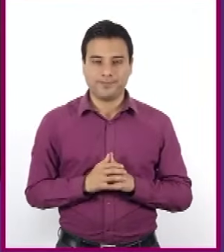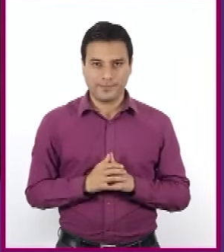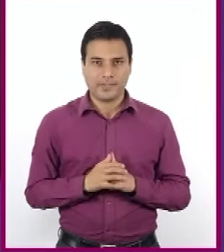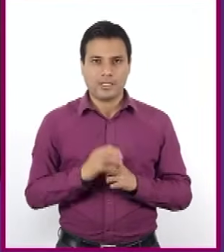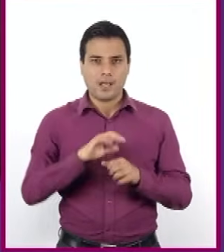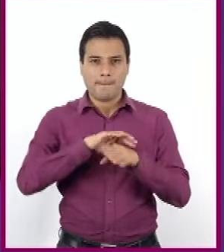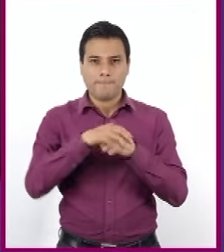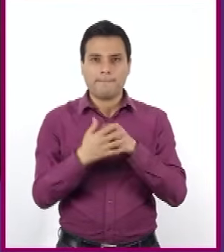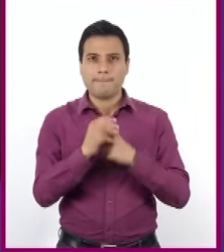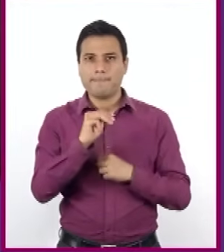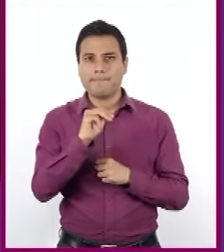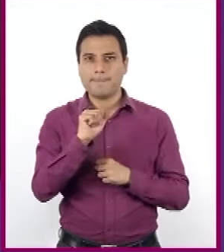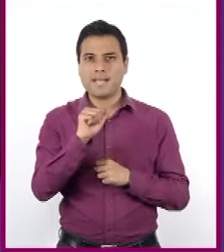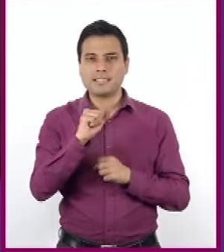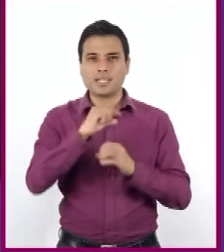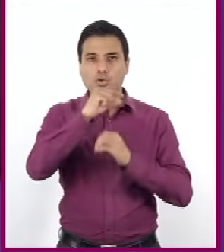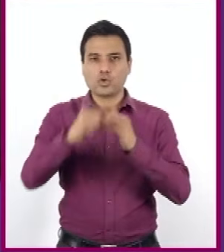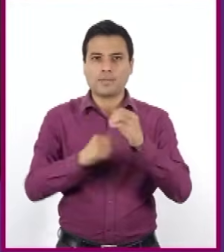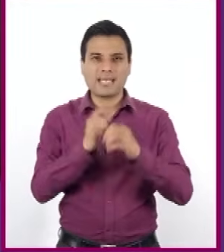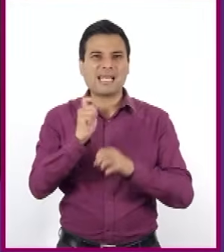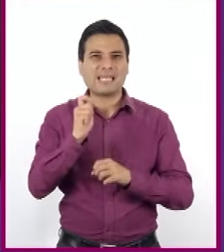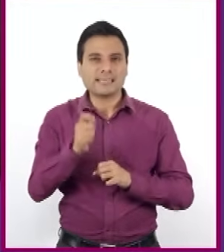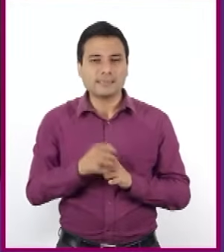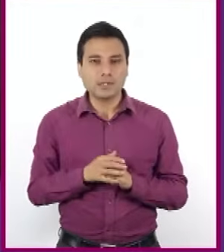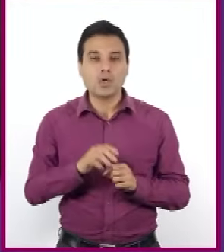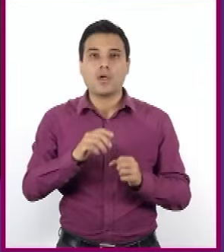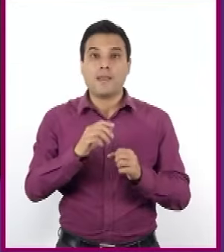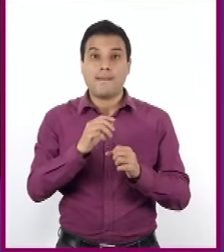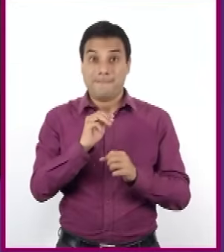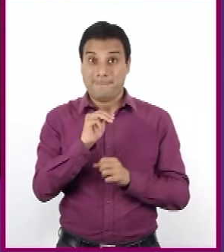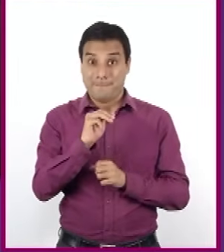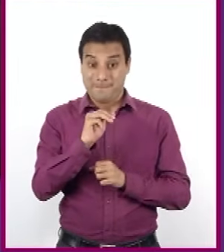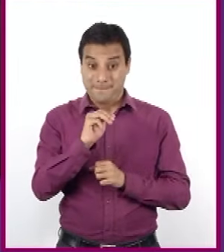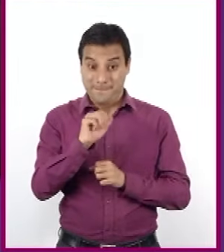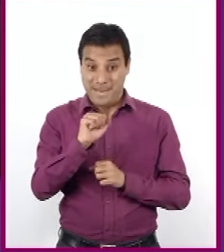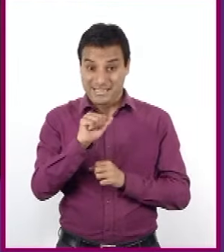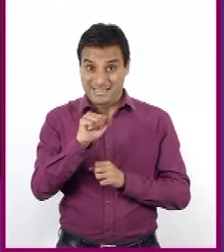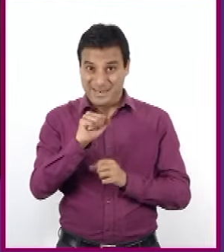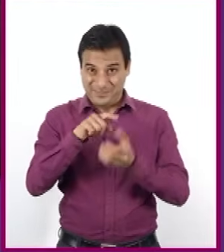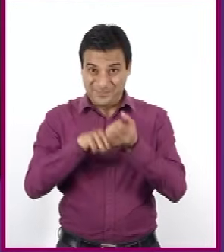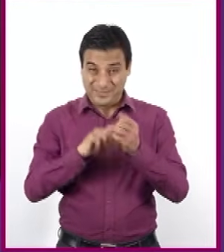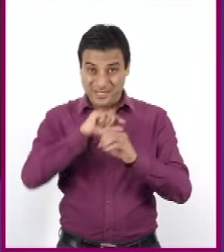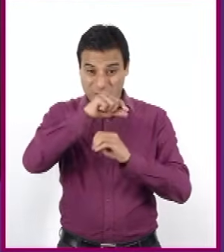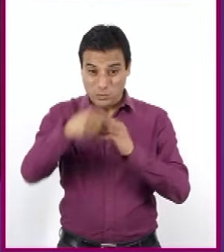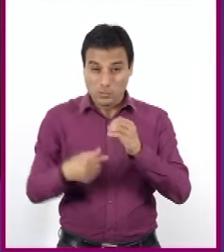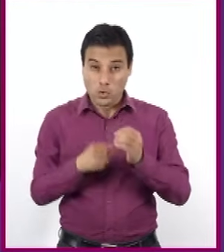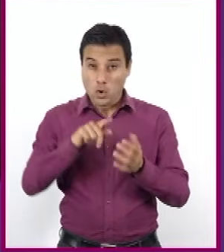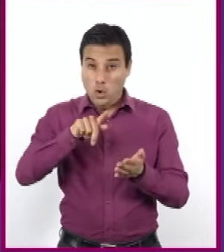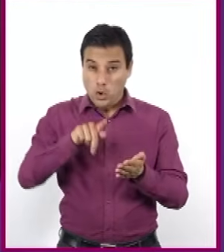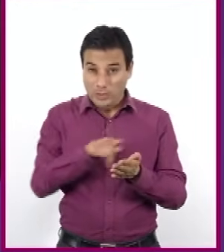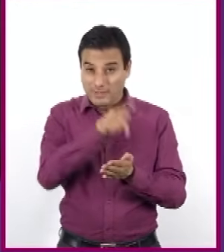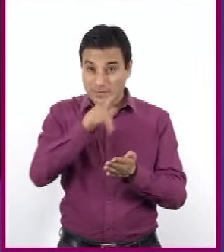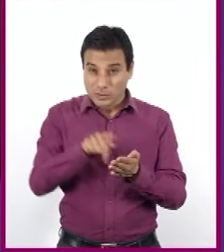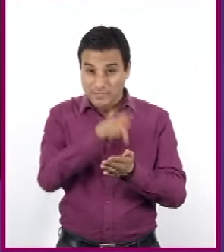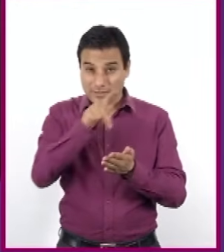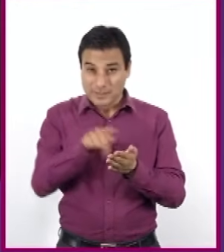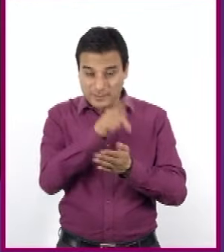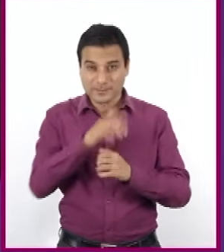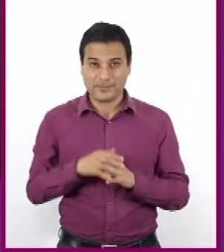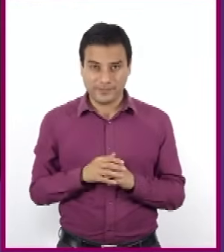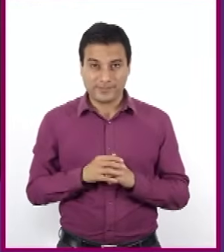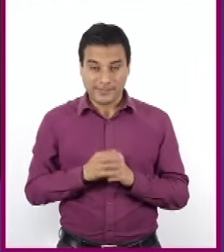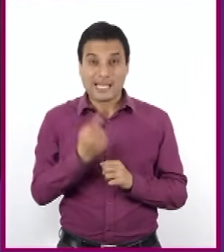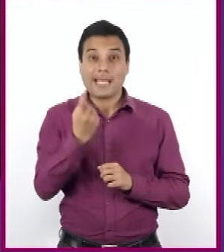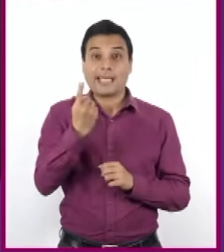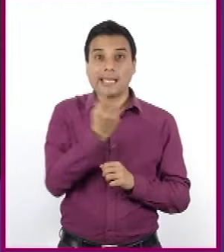atómica relativa es la cantidad de veces que la masa de un átomo de un elemento dado es más grande que la masa del